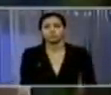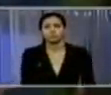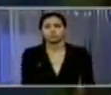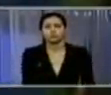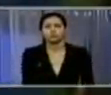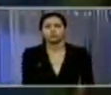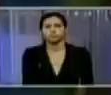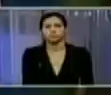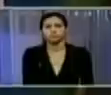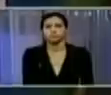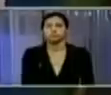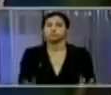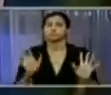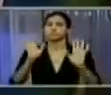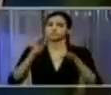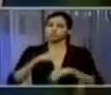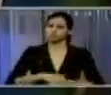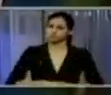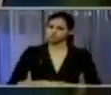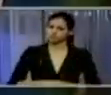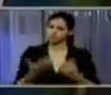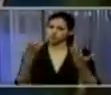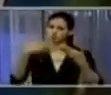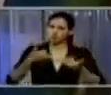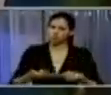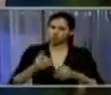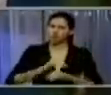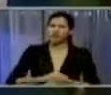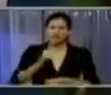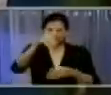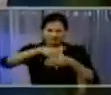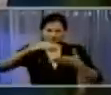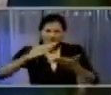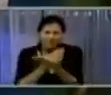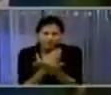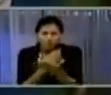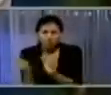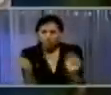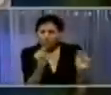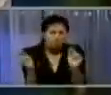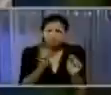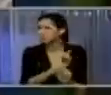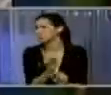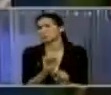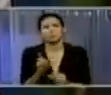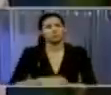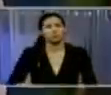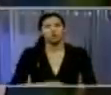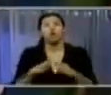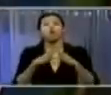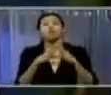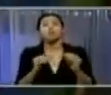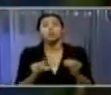Habráse visto, no señores, referéndum. Todos los referéndum de la Constitución,